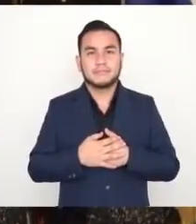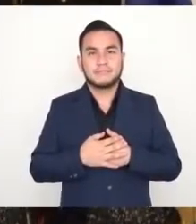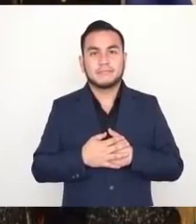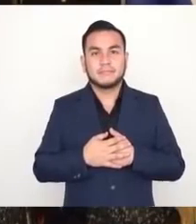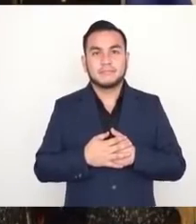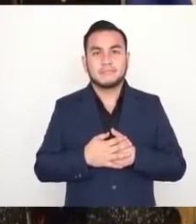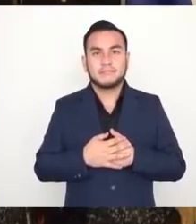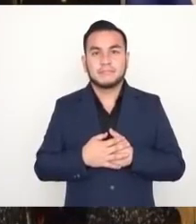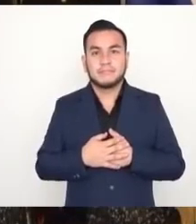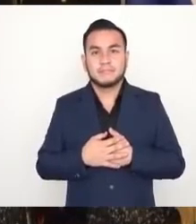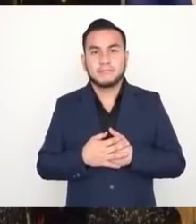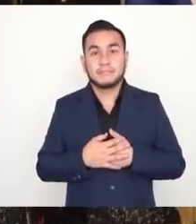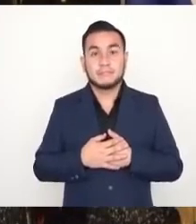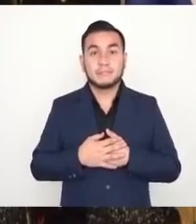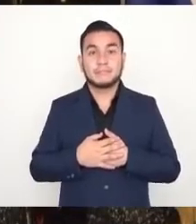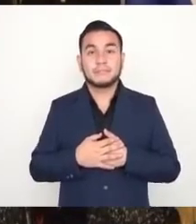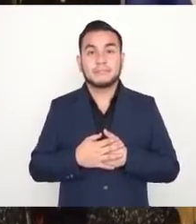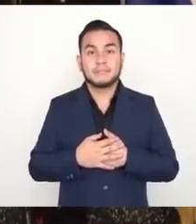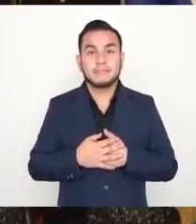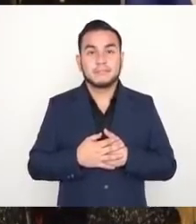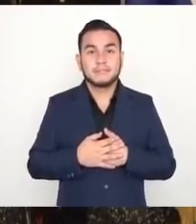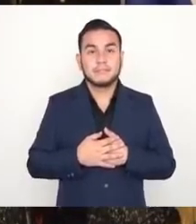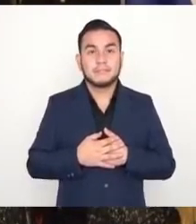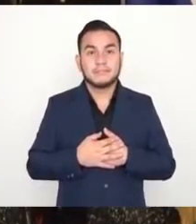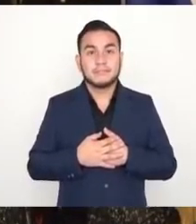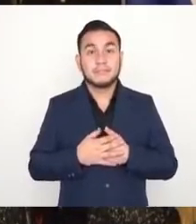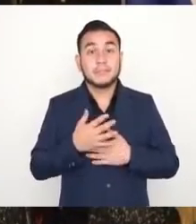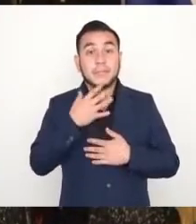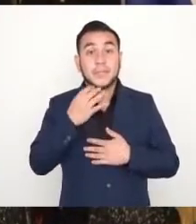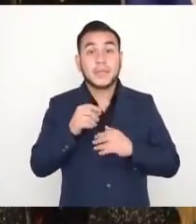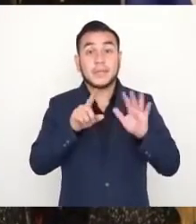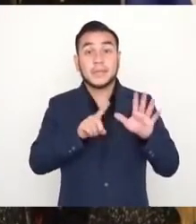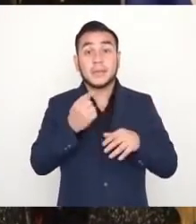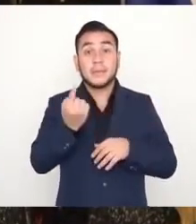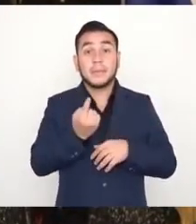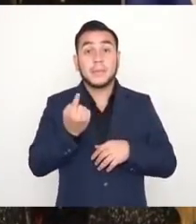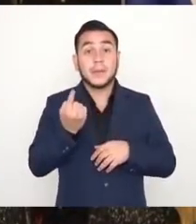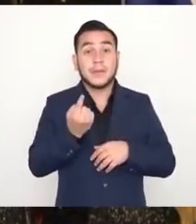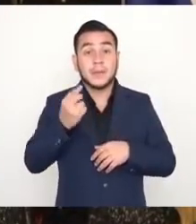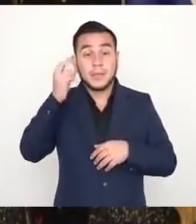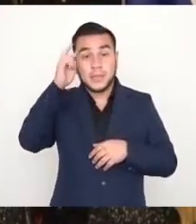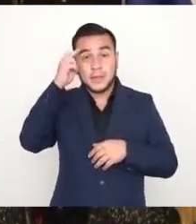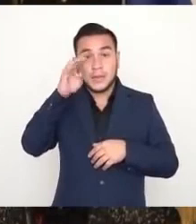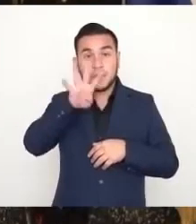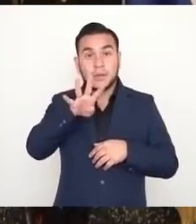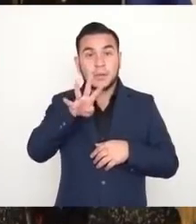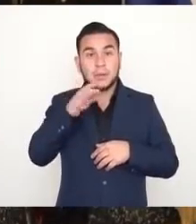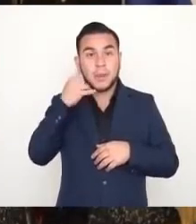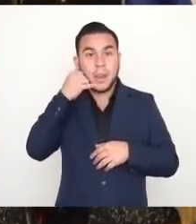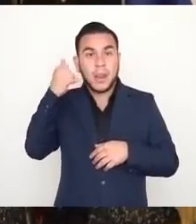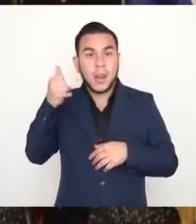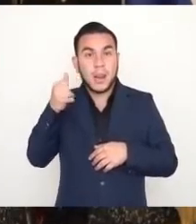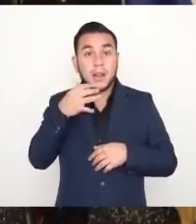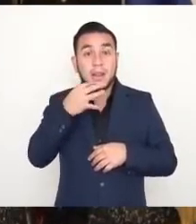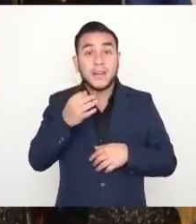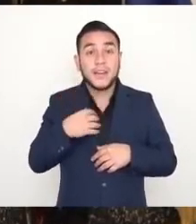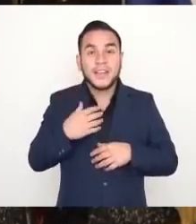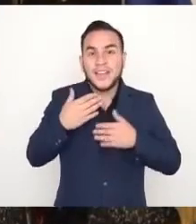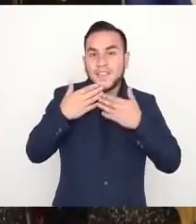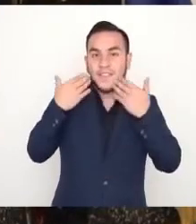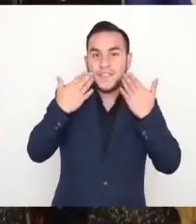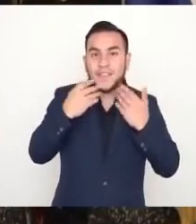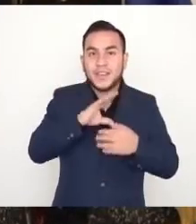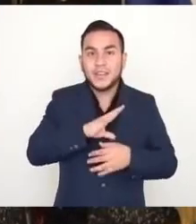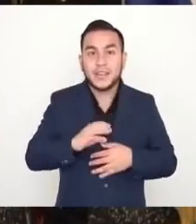los republicanos, los seis republicanos. Sí, porque los republicanos, hoy hablé con cuatro y están muy contentos con El